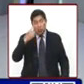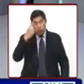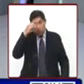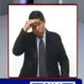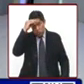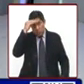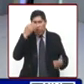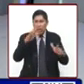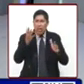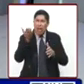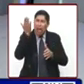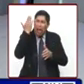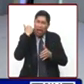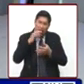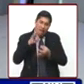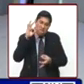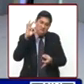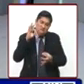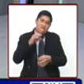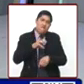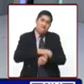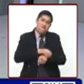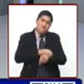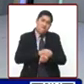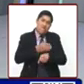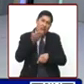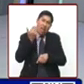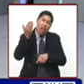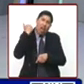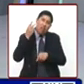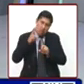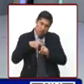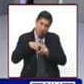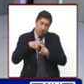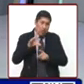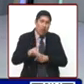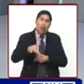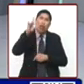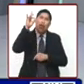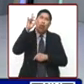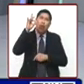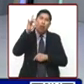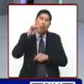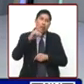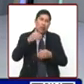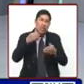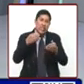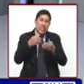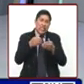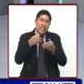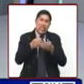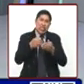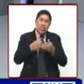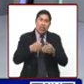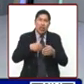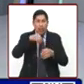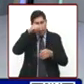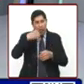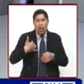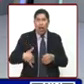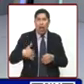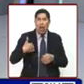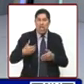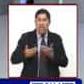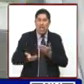de aprehensión por violación agravada en La Yata se lo ha encontrado en Bermejo a punto de escapar del